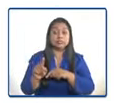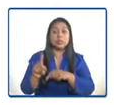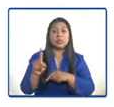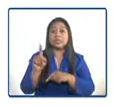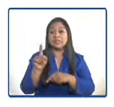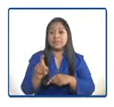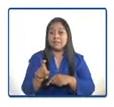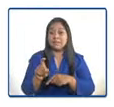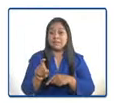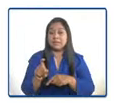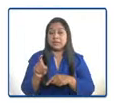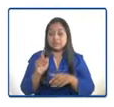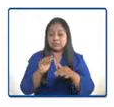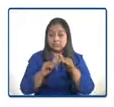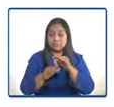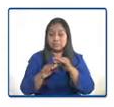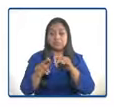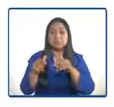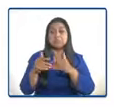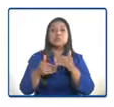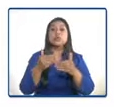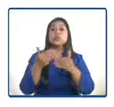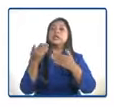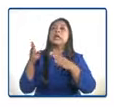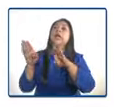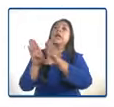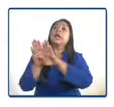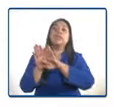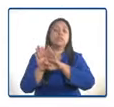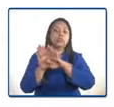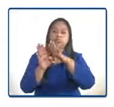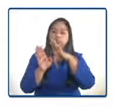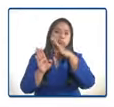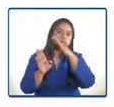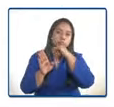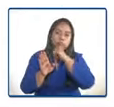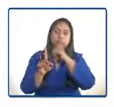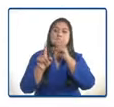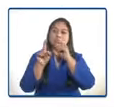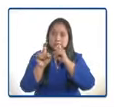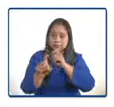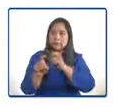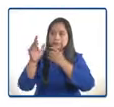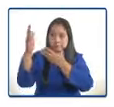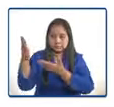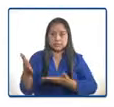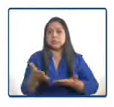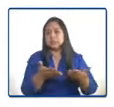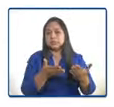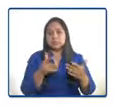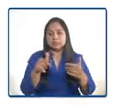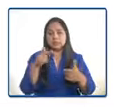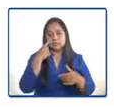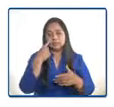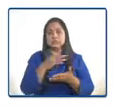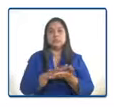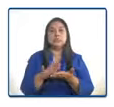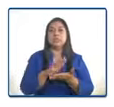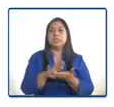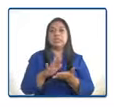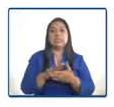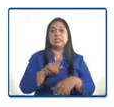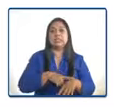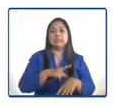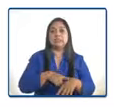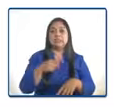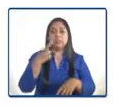de este proceso que impida que esos buques tengan más gastos durante su estadía en